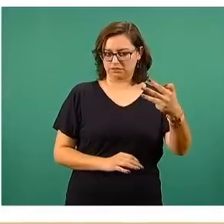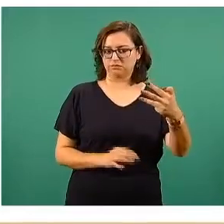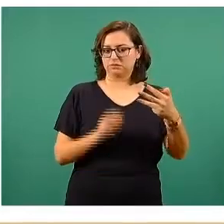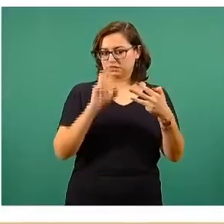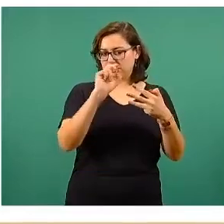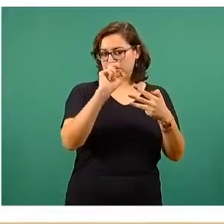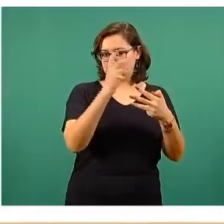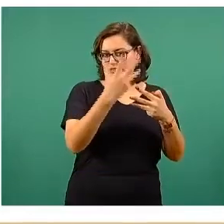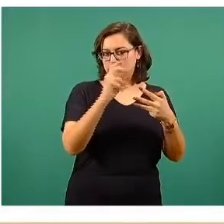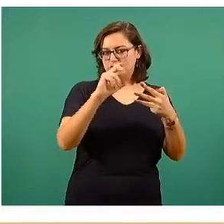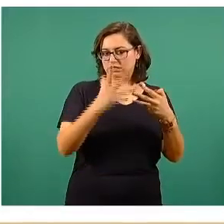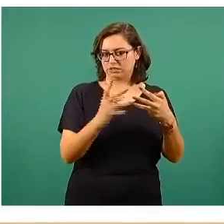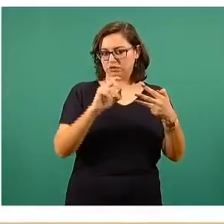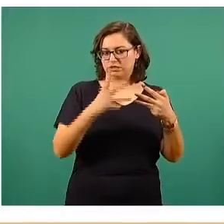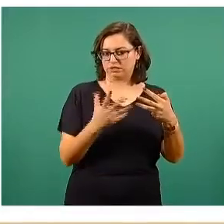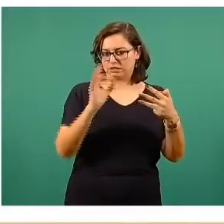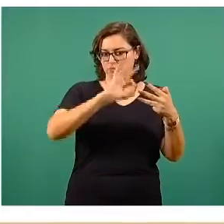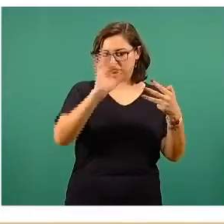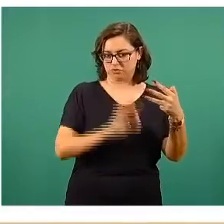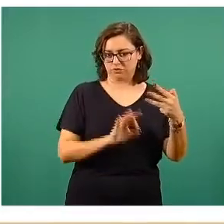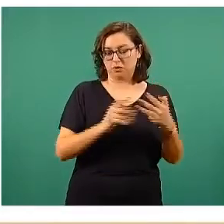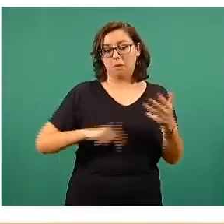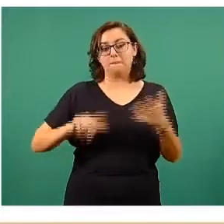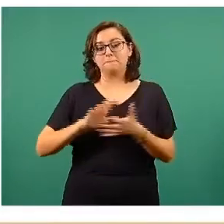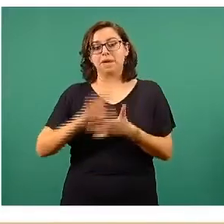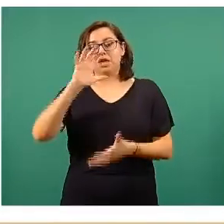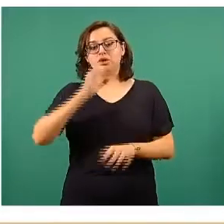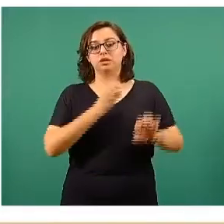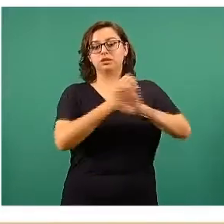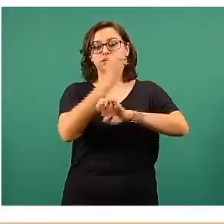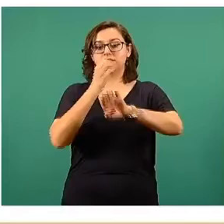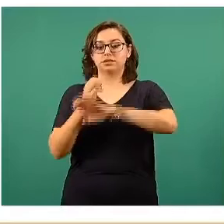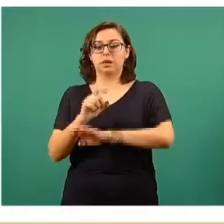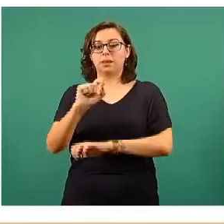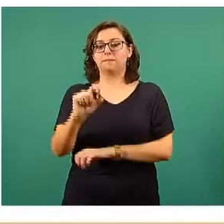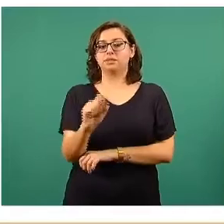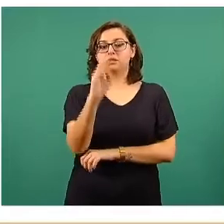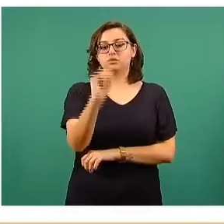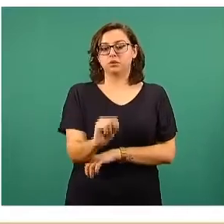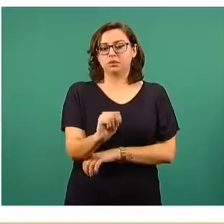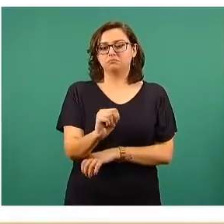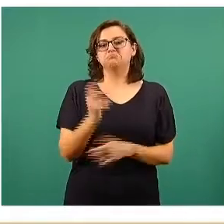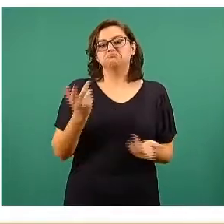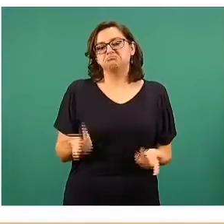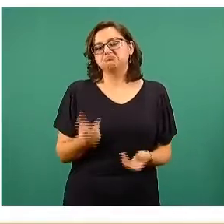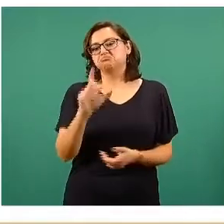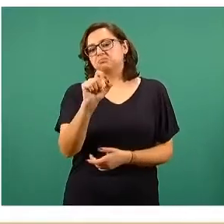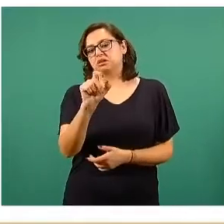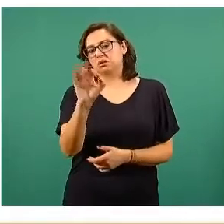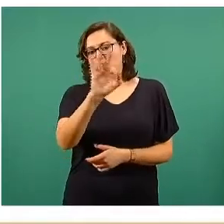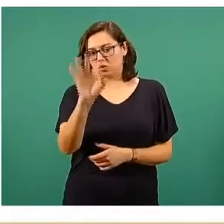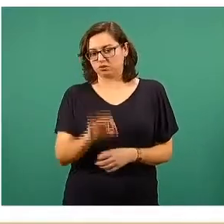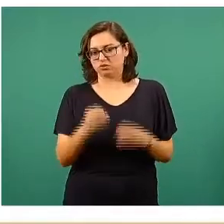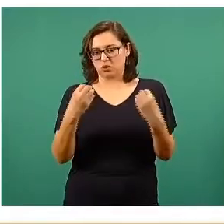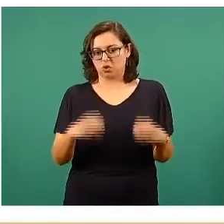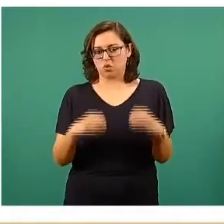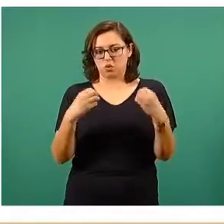gran mayoría de entidades, que son 29, también con menos del 30% de